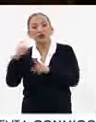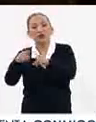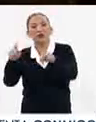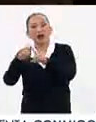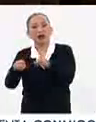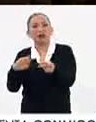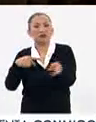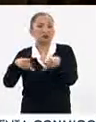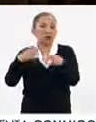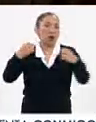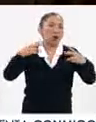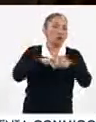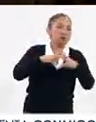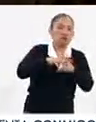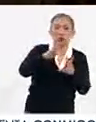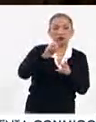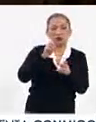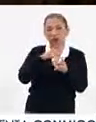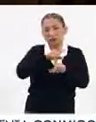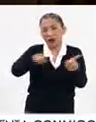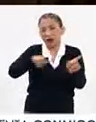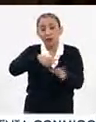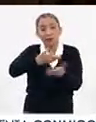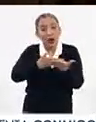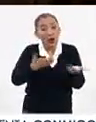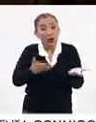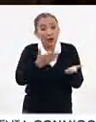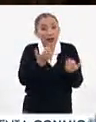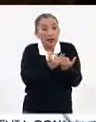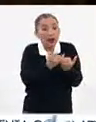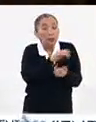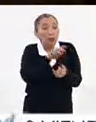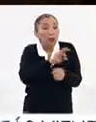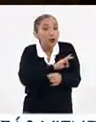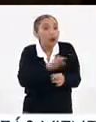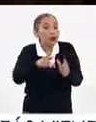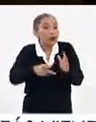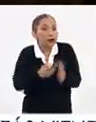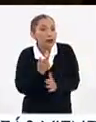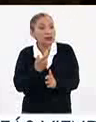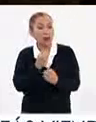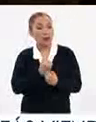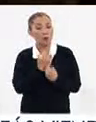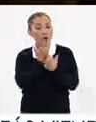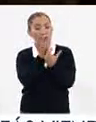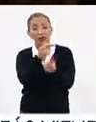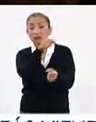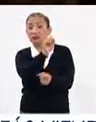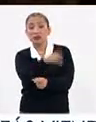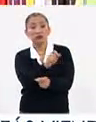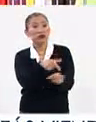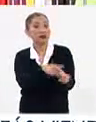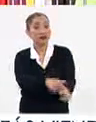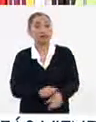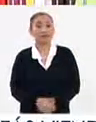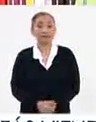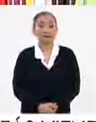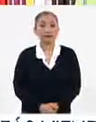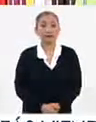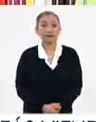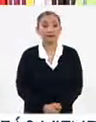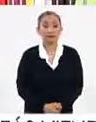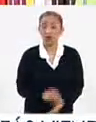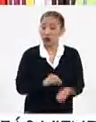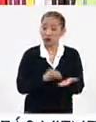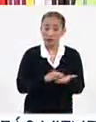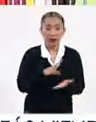futbolistas o boxeadores, no importa. Pero podría volver a pasar. De todas formas, los poetas han estado ahí siempre, ¿no? Hemos estado